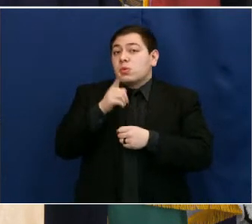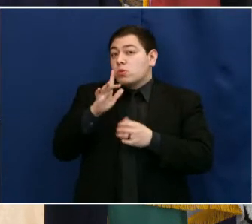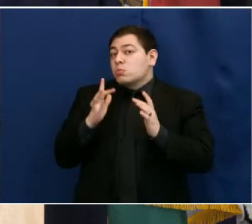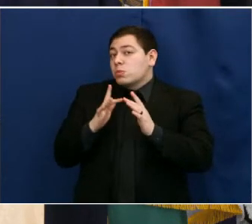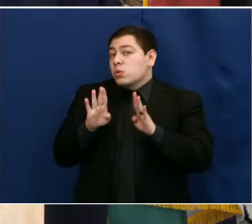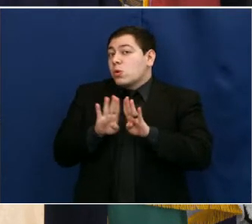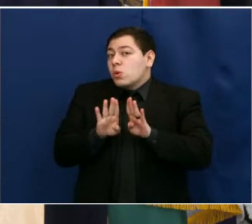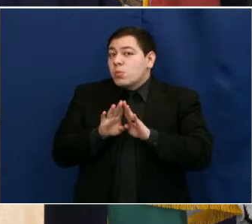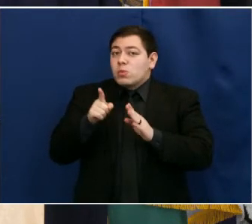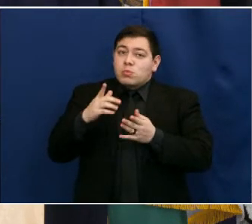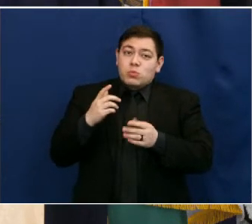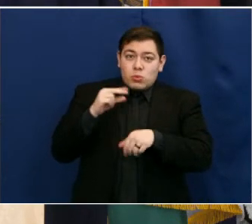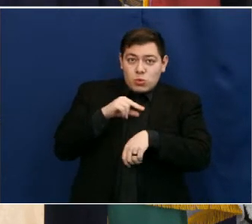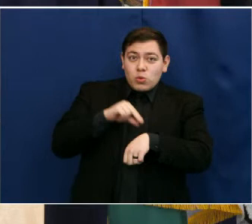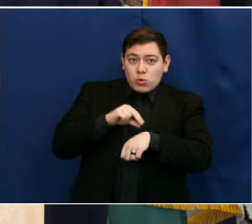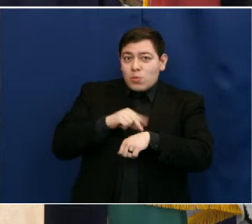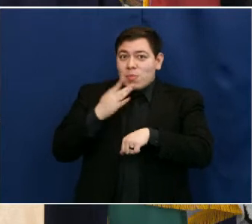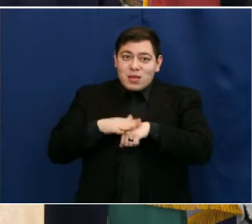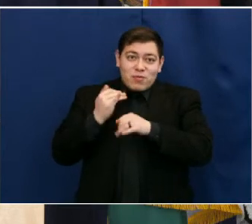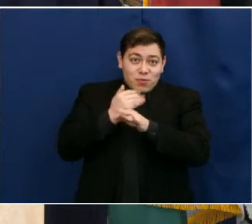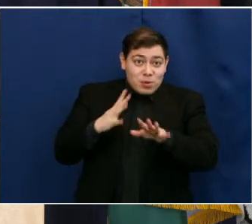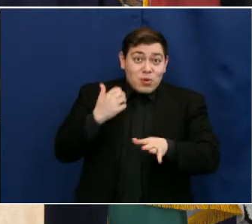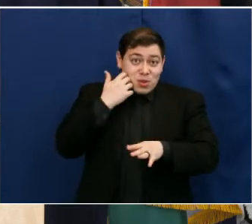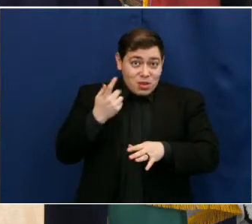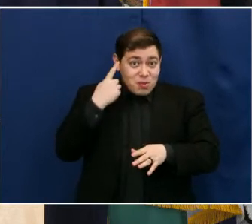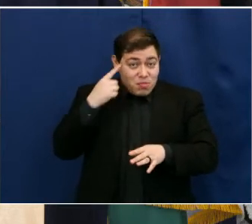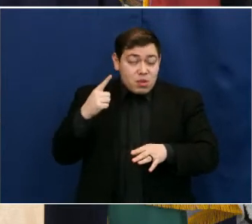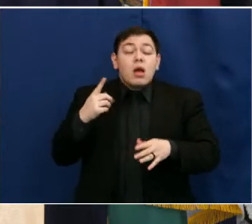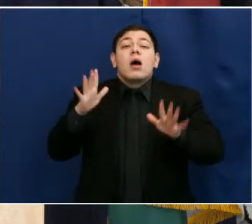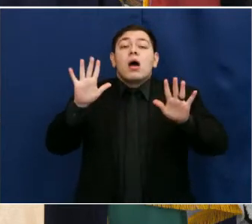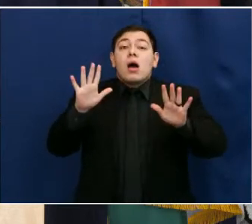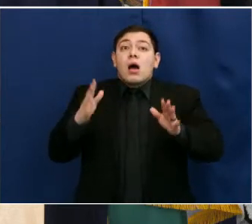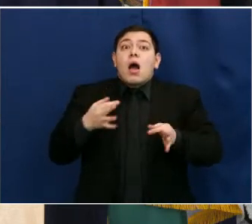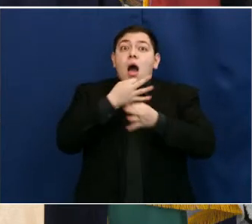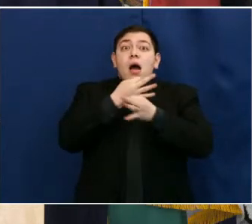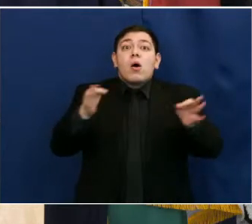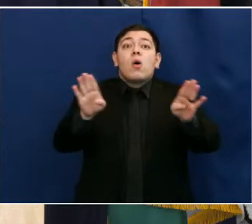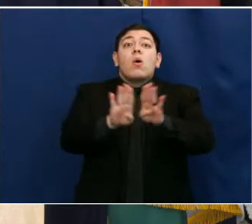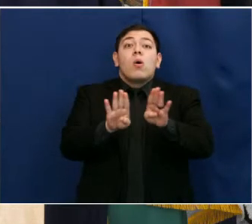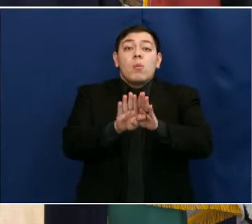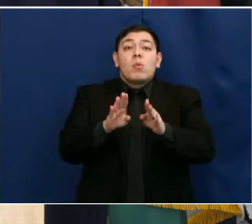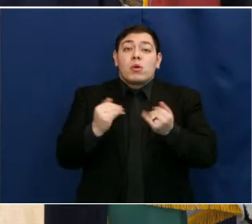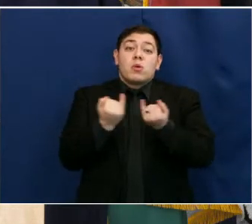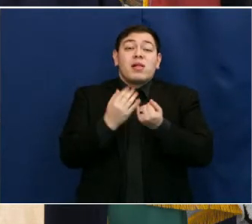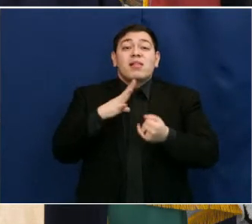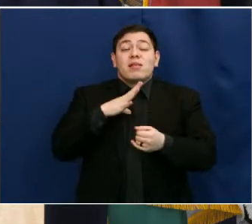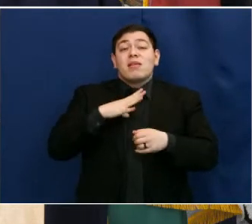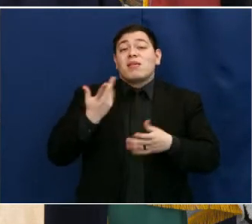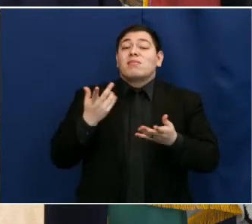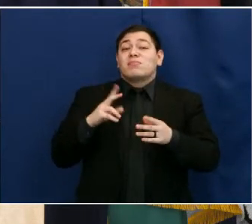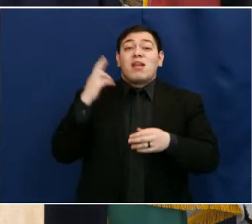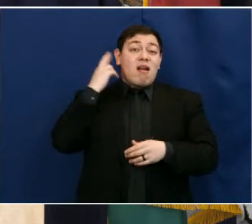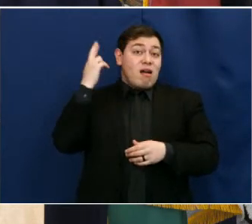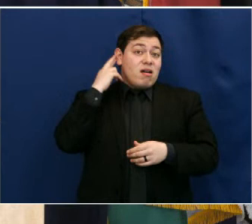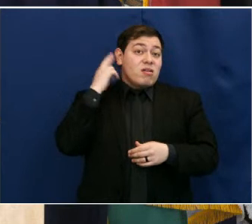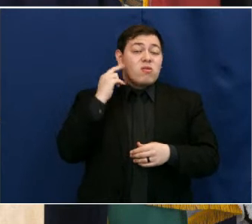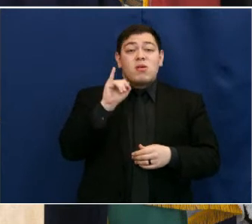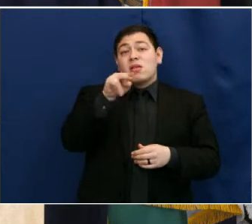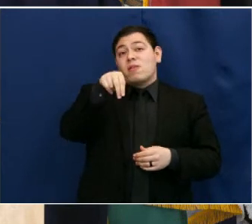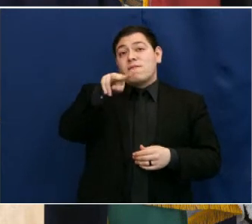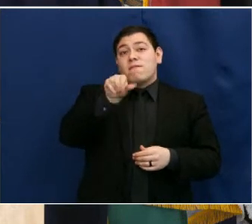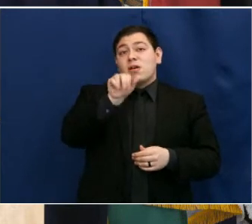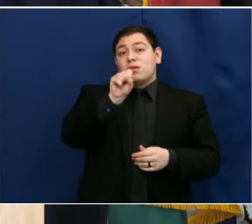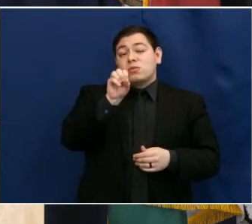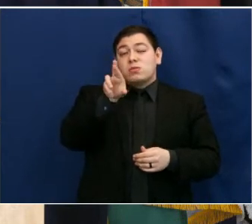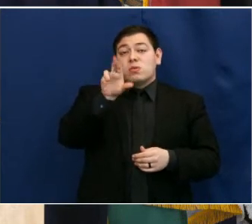una campaña de educación pública con anuncios en la radio, incluyendo La Invasora, Pulsar, Univisión Qué Buena,